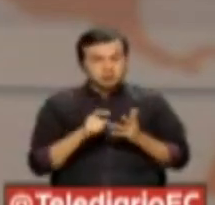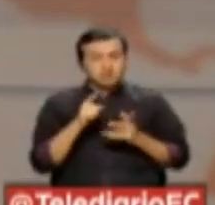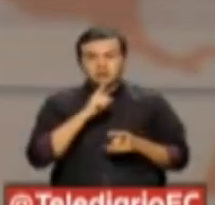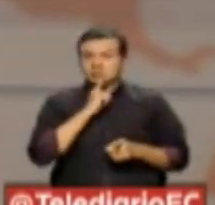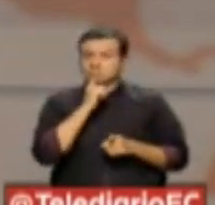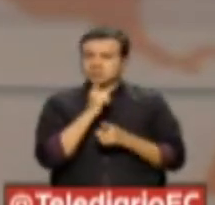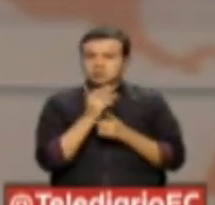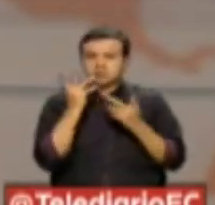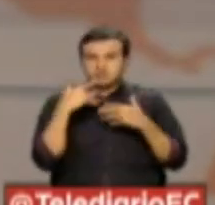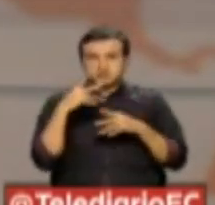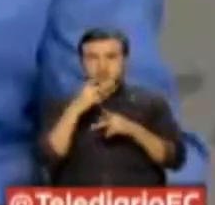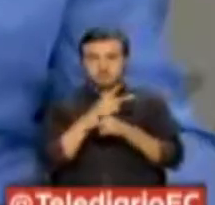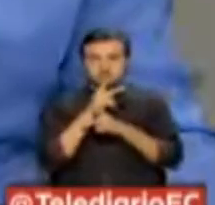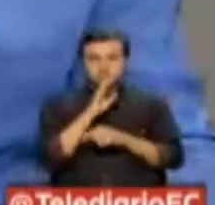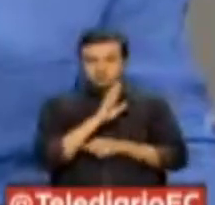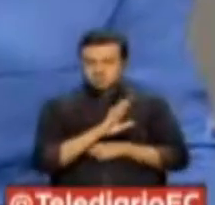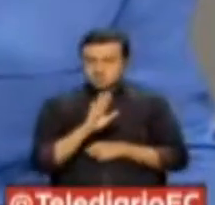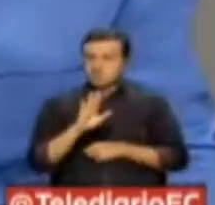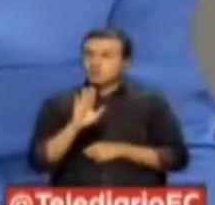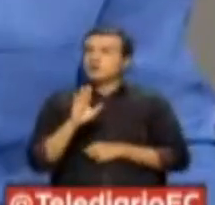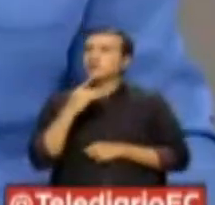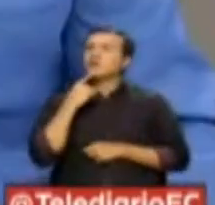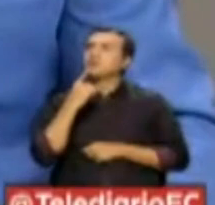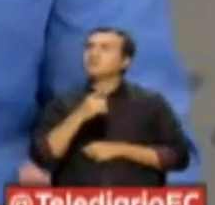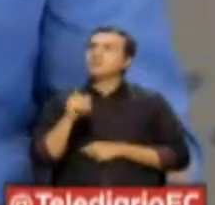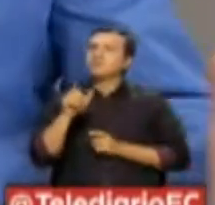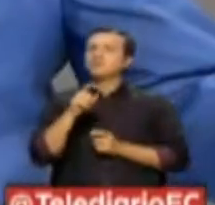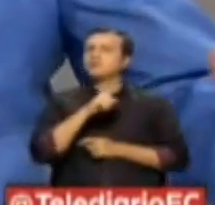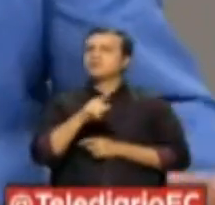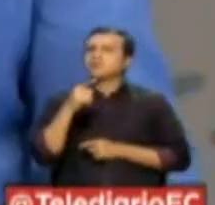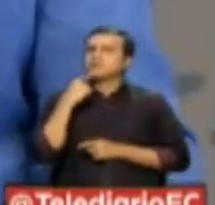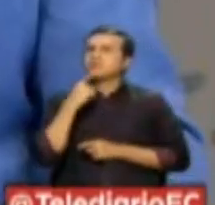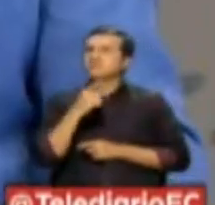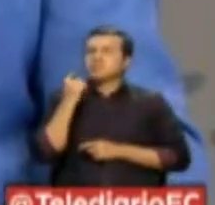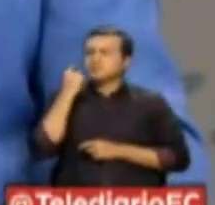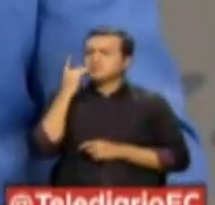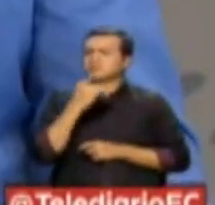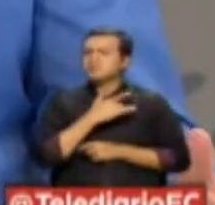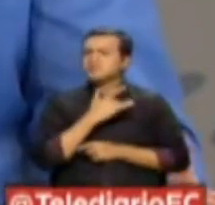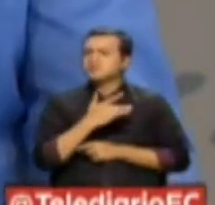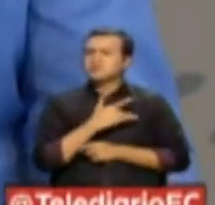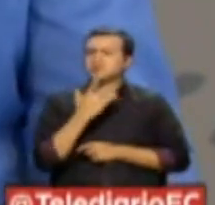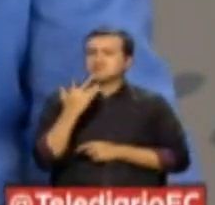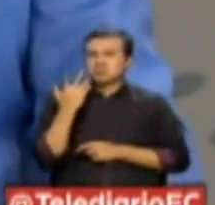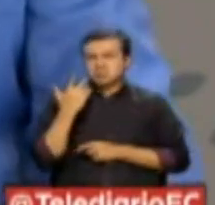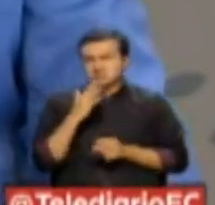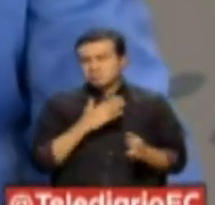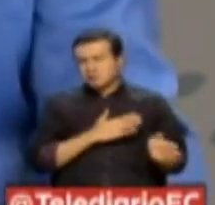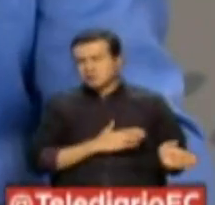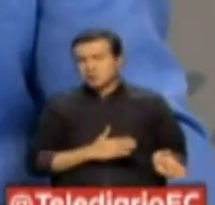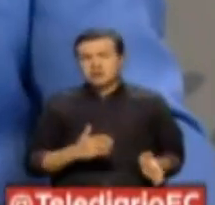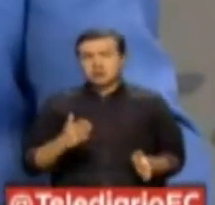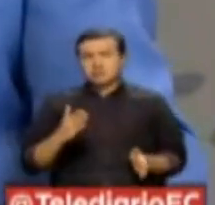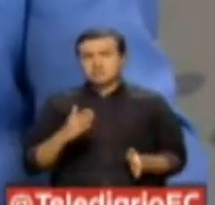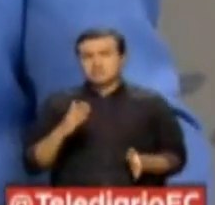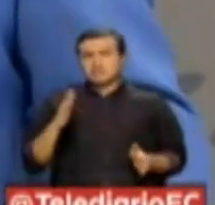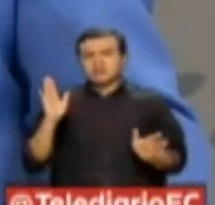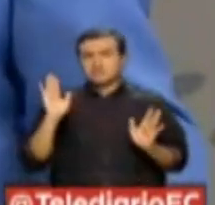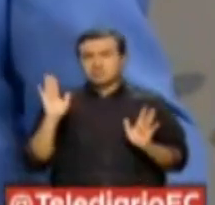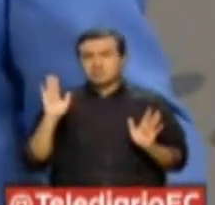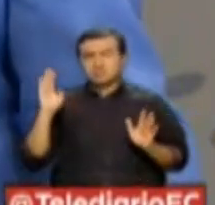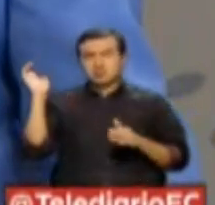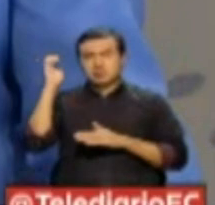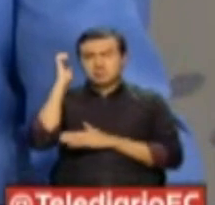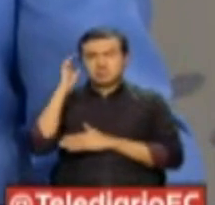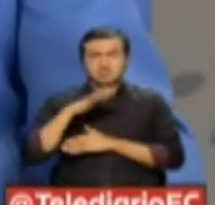tareas resueltas por el consejo ahora lo que usted señala nos da la impresión de que configura ya una suerte de estado de